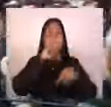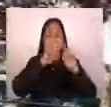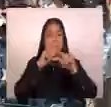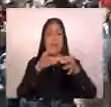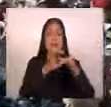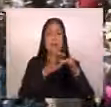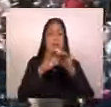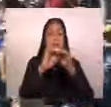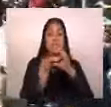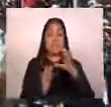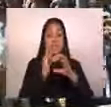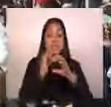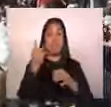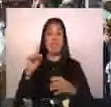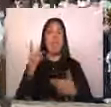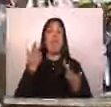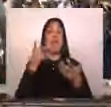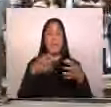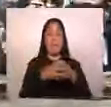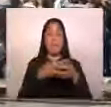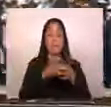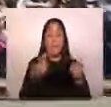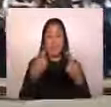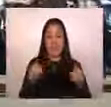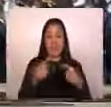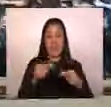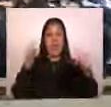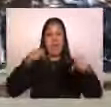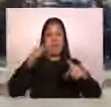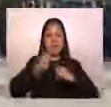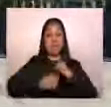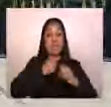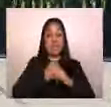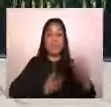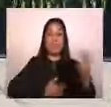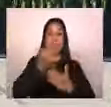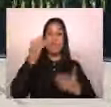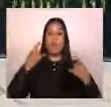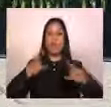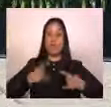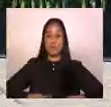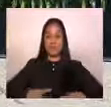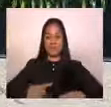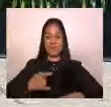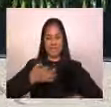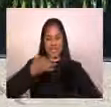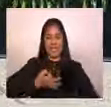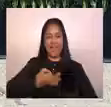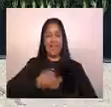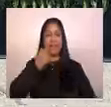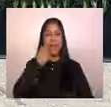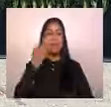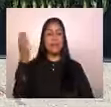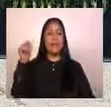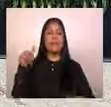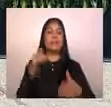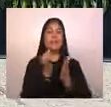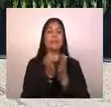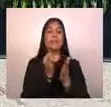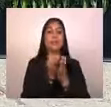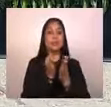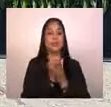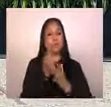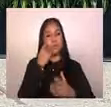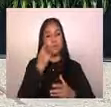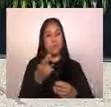de Bandas. Este año se encuentra estrenando su nuevo uniforme de gala. De esta institución